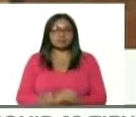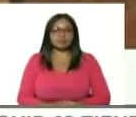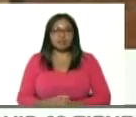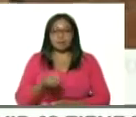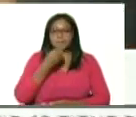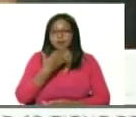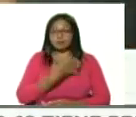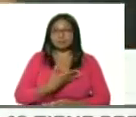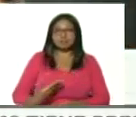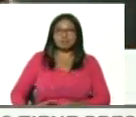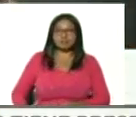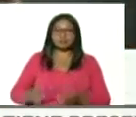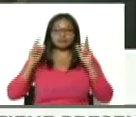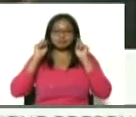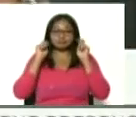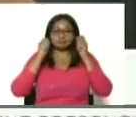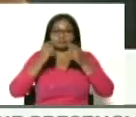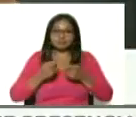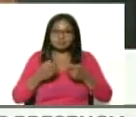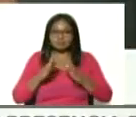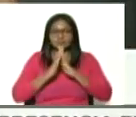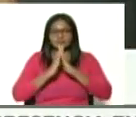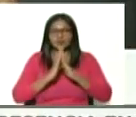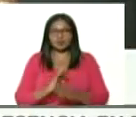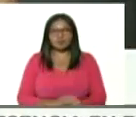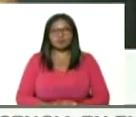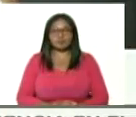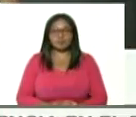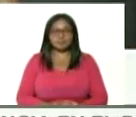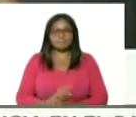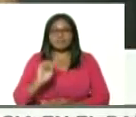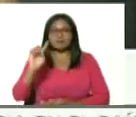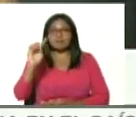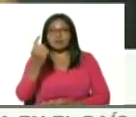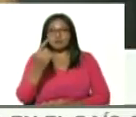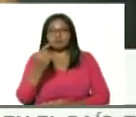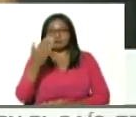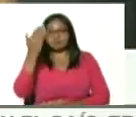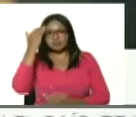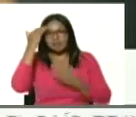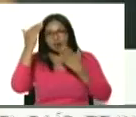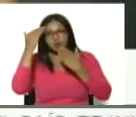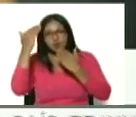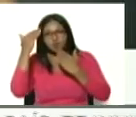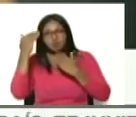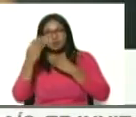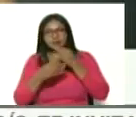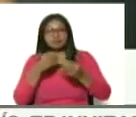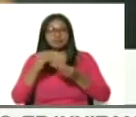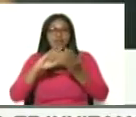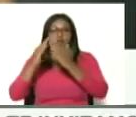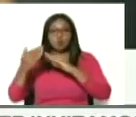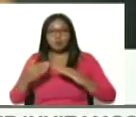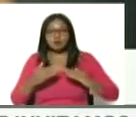presidente. Quítate la máscara si quieres. Primero un saludo a toda esta gente que hace posible el poder popular.